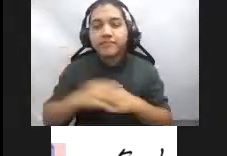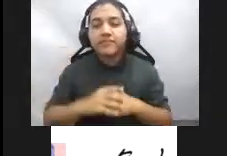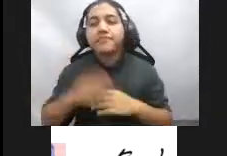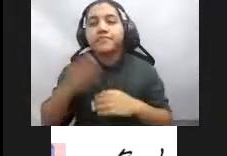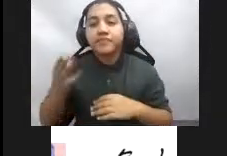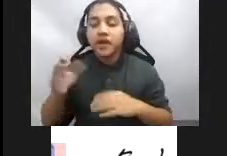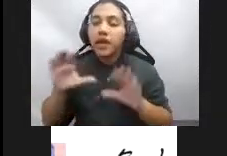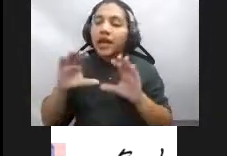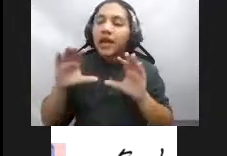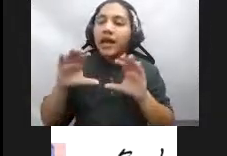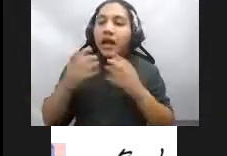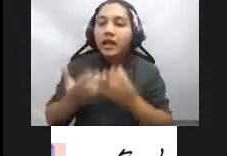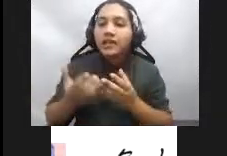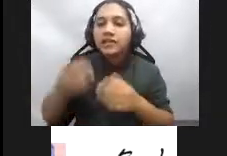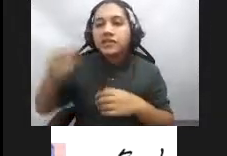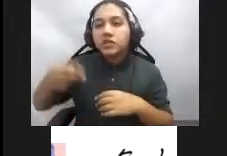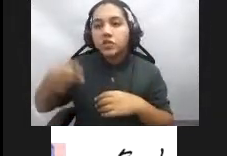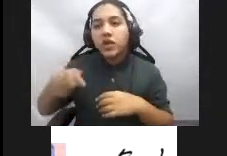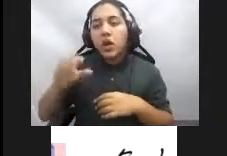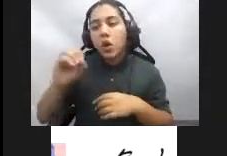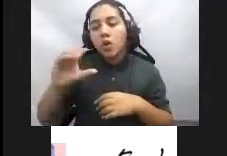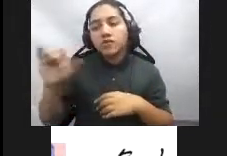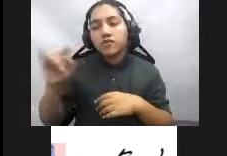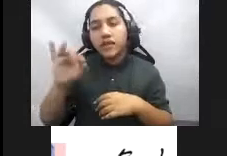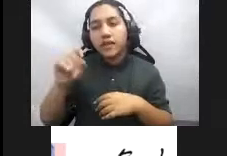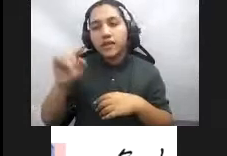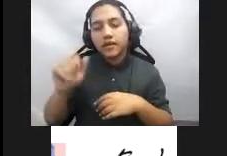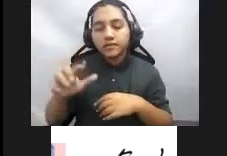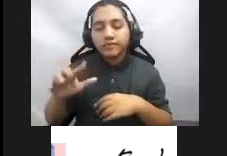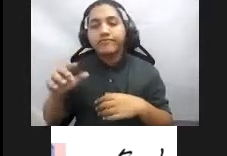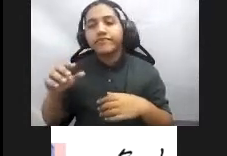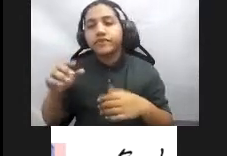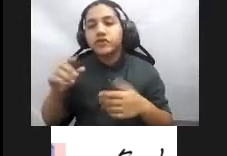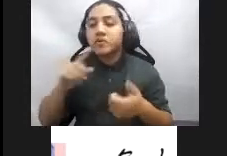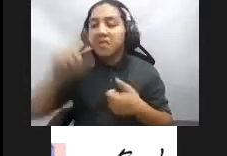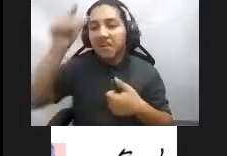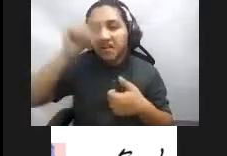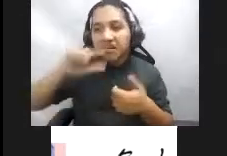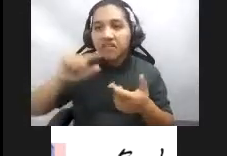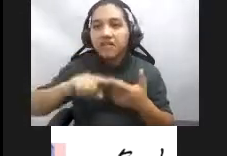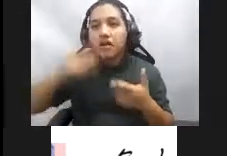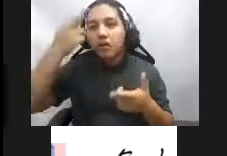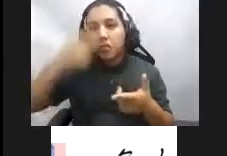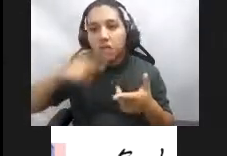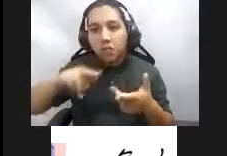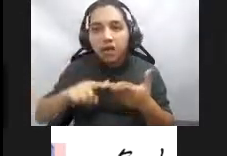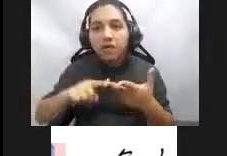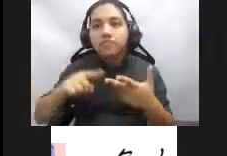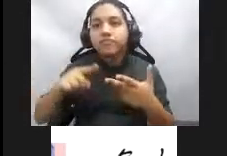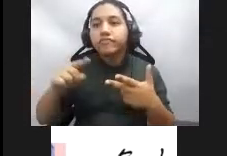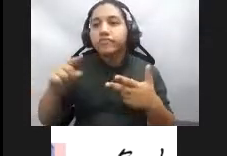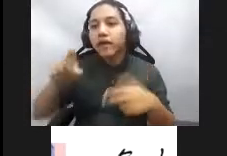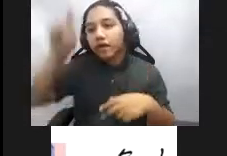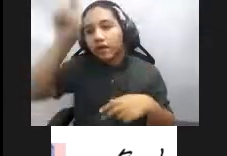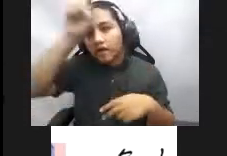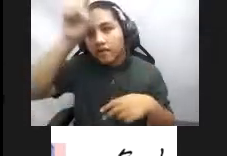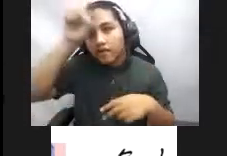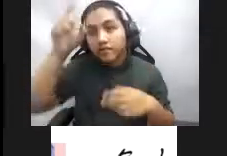de Grecia, hablamos mucho sobre Roma, hablamos mucho sobre Egipto, pero a veces nos